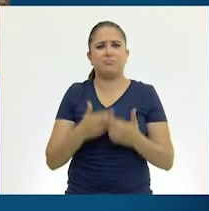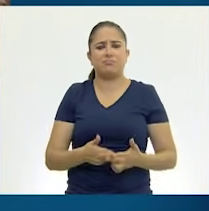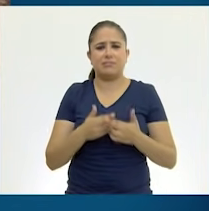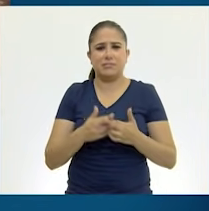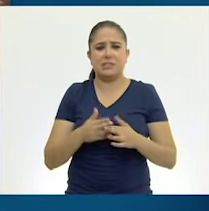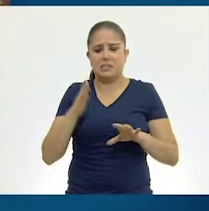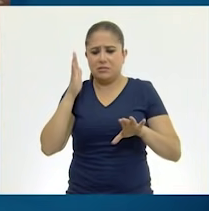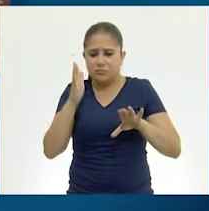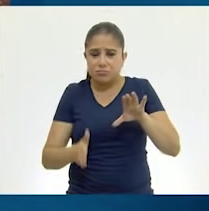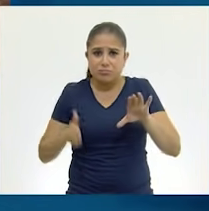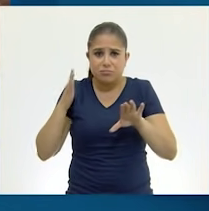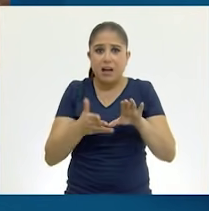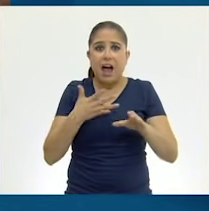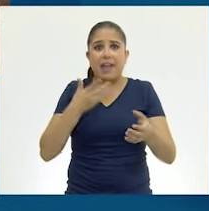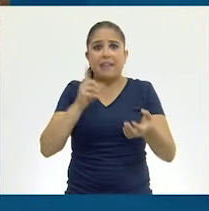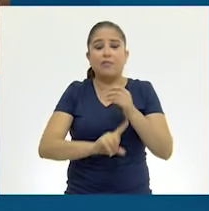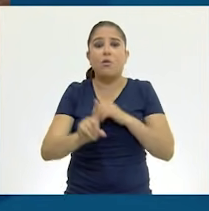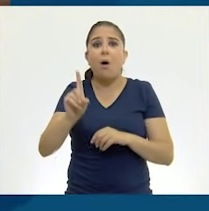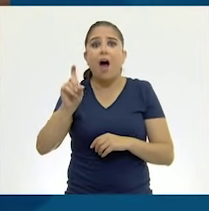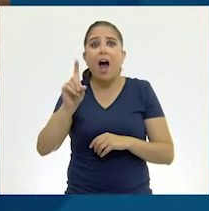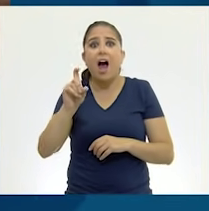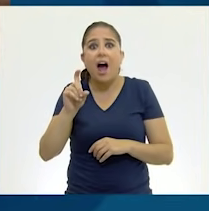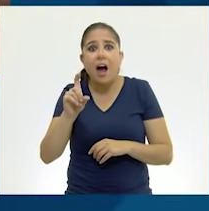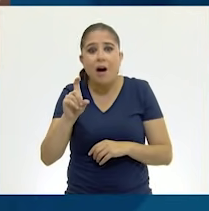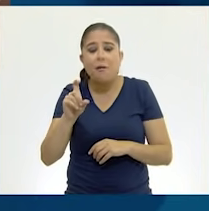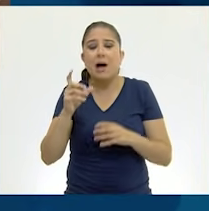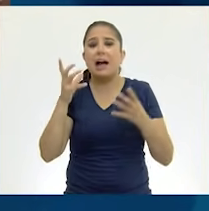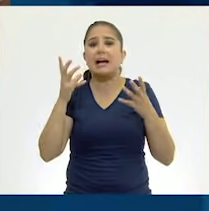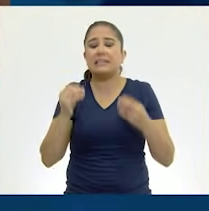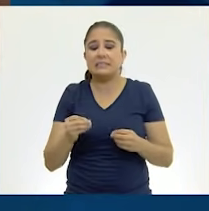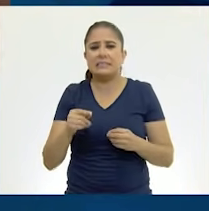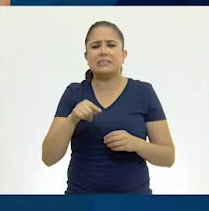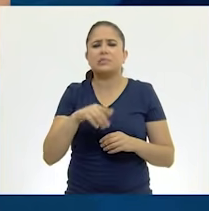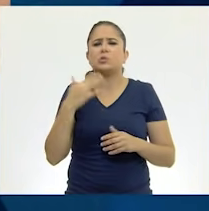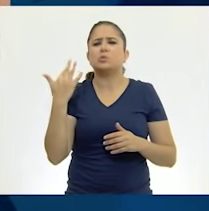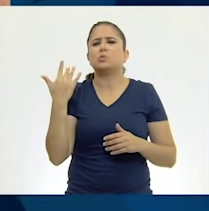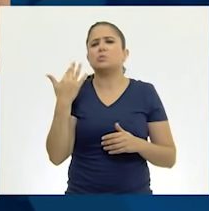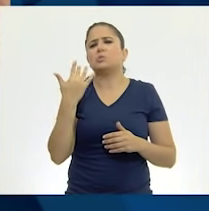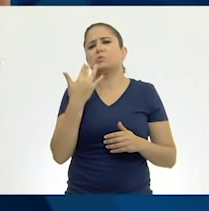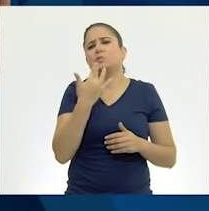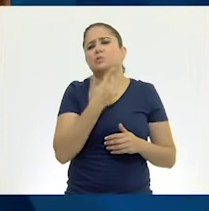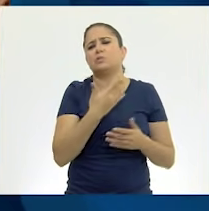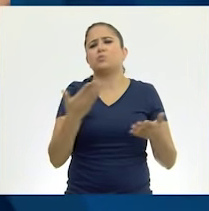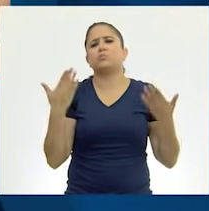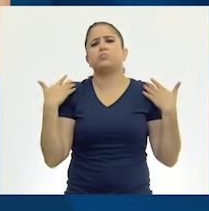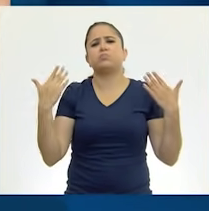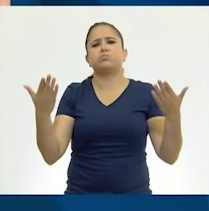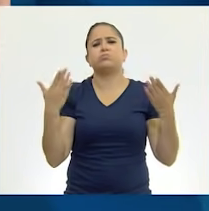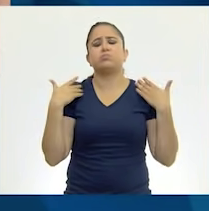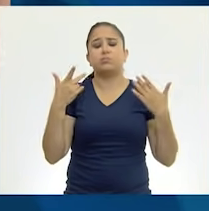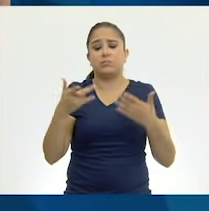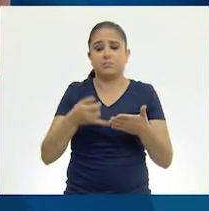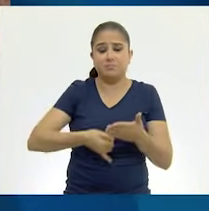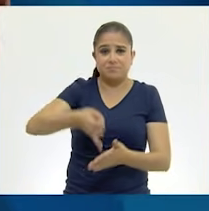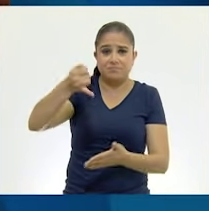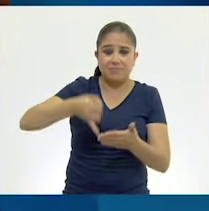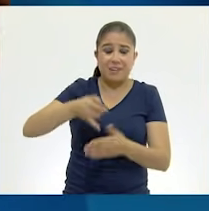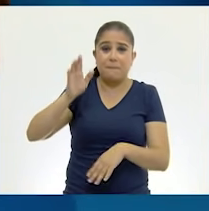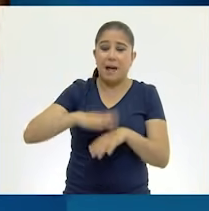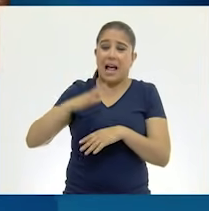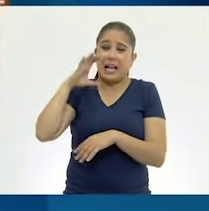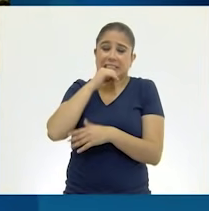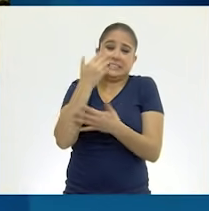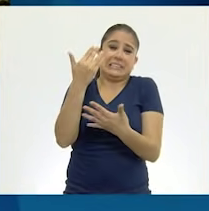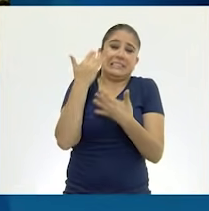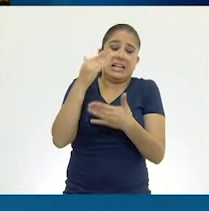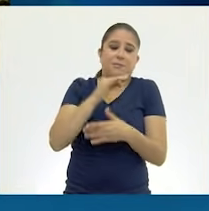cortas y están llenas de agua. Es muy fresca y lo bueno es que la cosecha se da cuando más calor